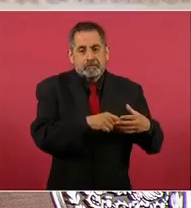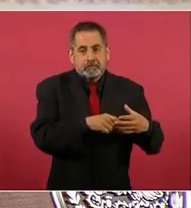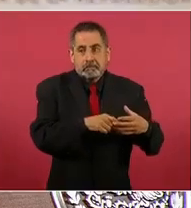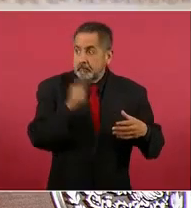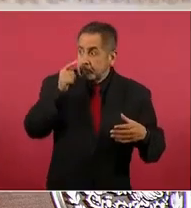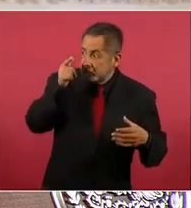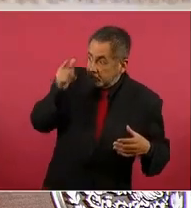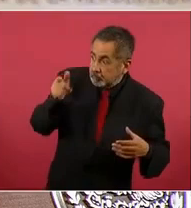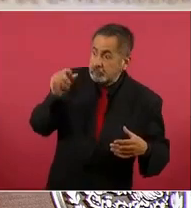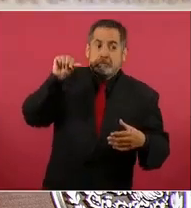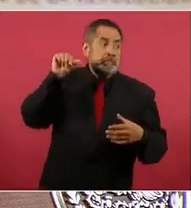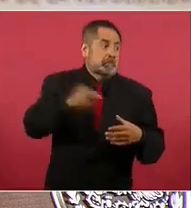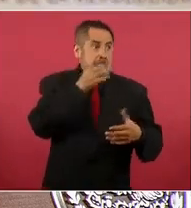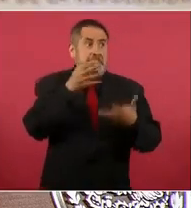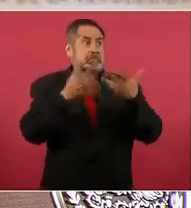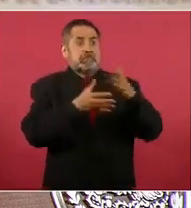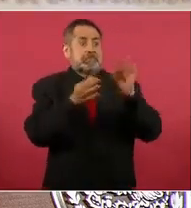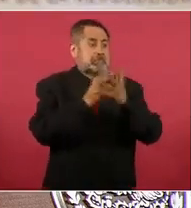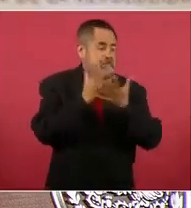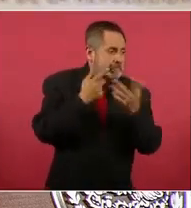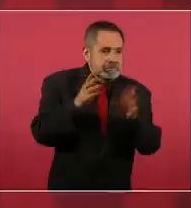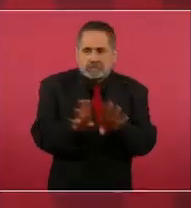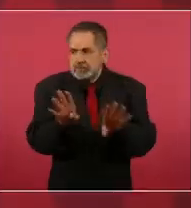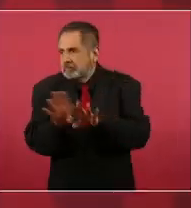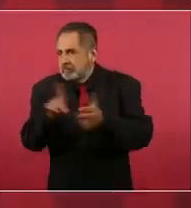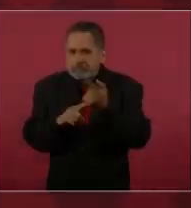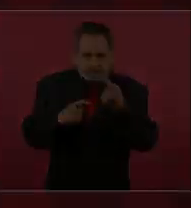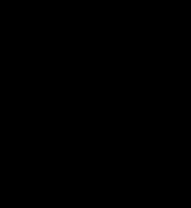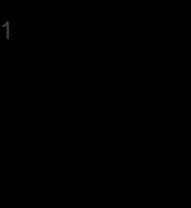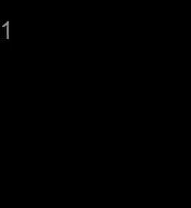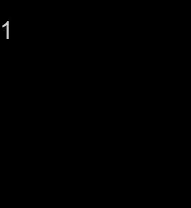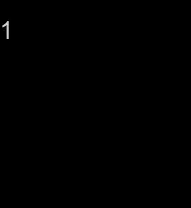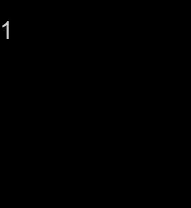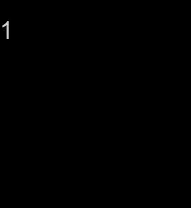inmediatamente, ¿no?, buscan la relación.